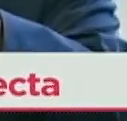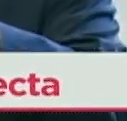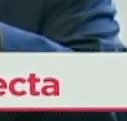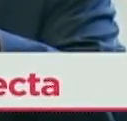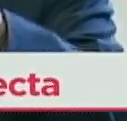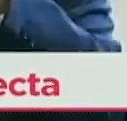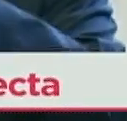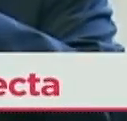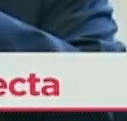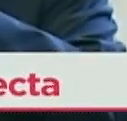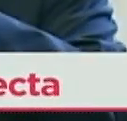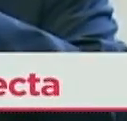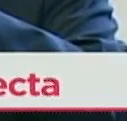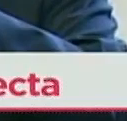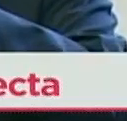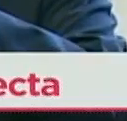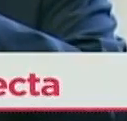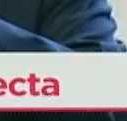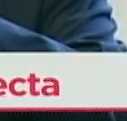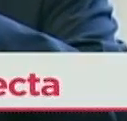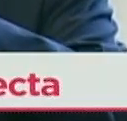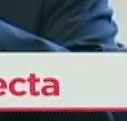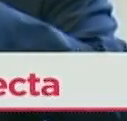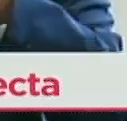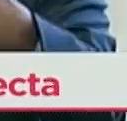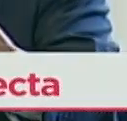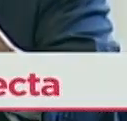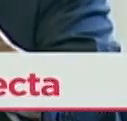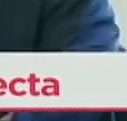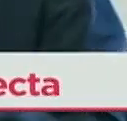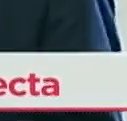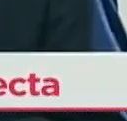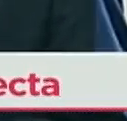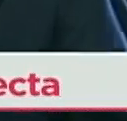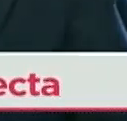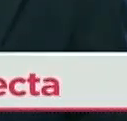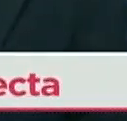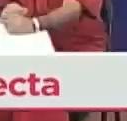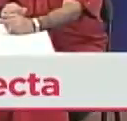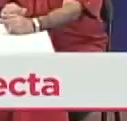está trabajando conjuntamente con el Consejo Nacional Electoral en ese proceso.